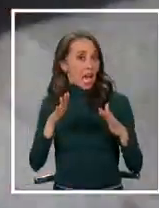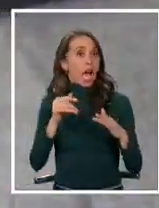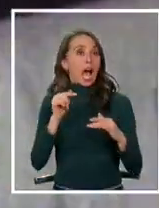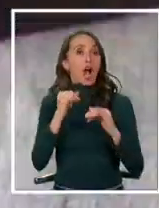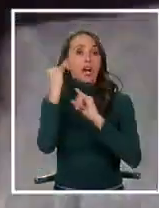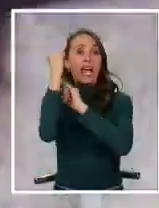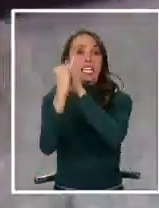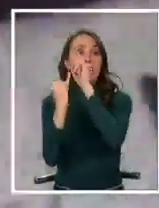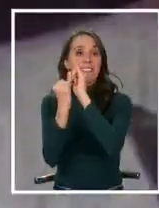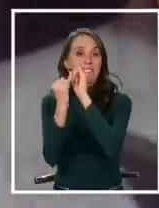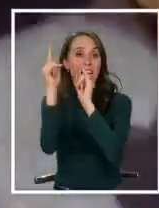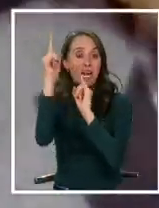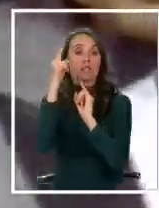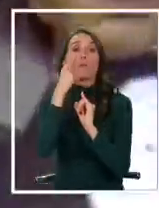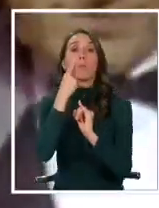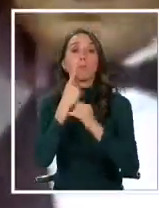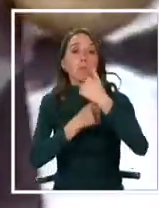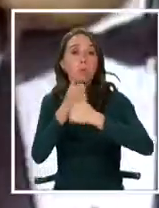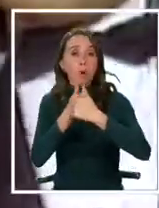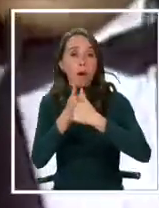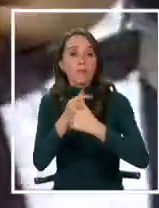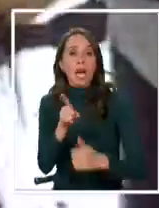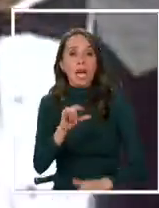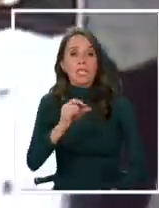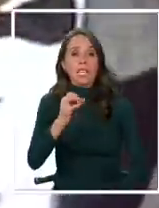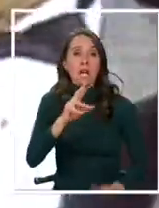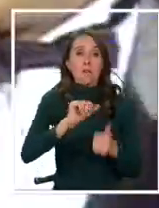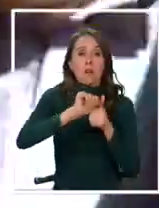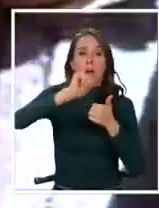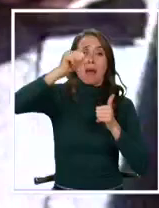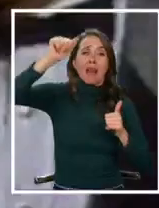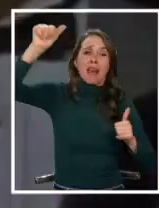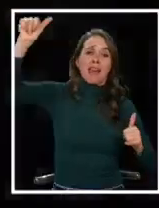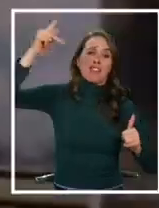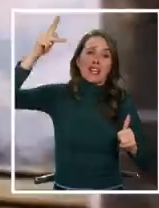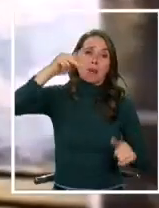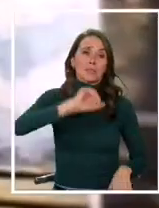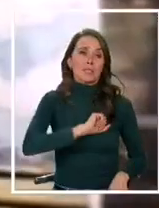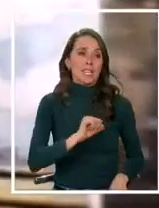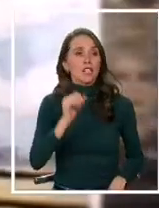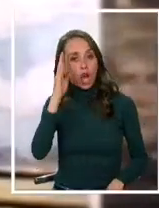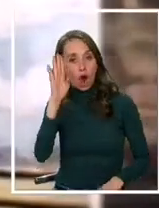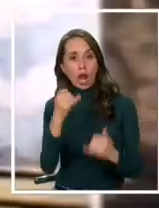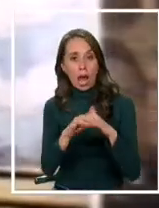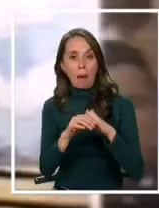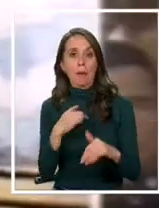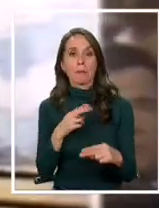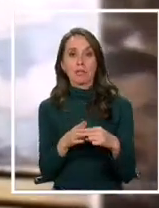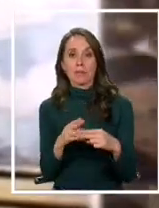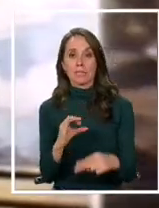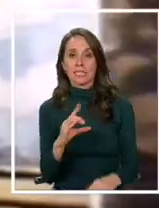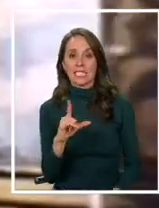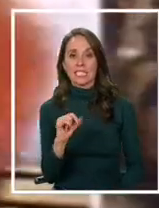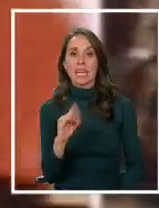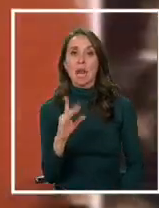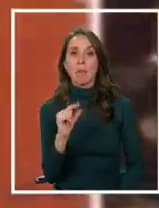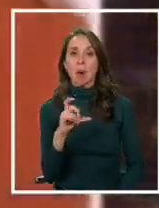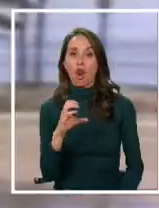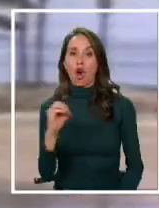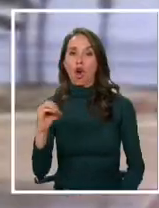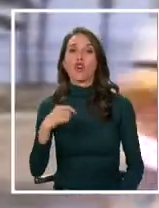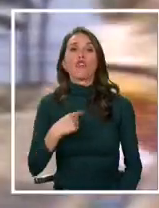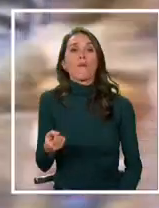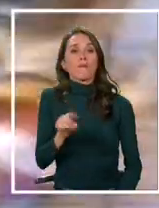internacional sería en Singapur a miles de kilómetros de Santiago holos nombre de